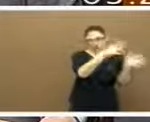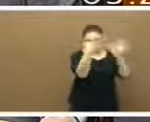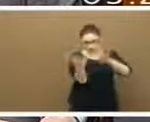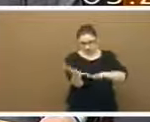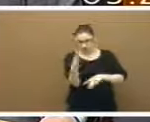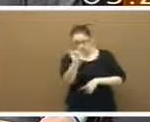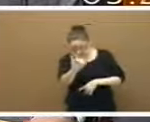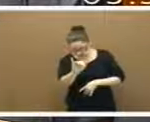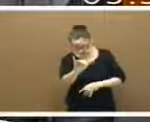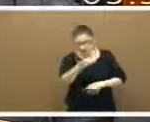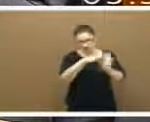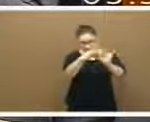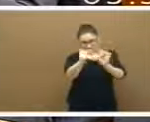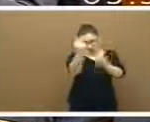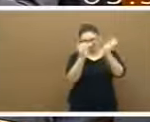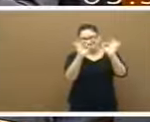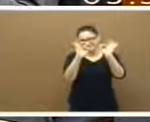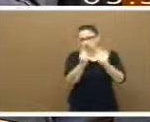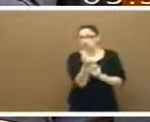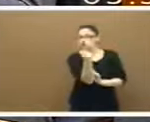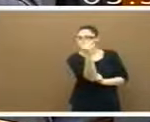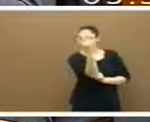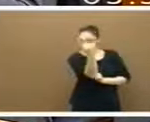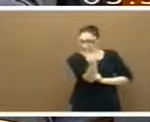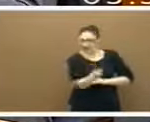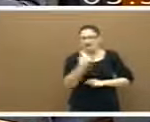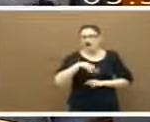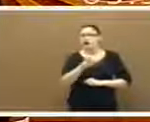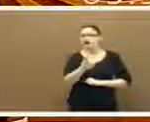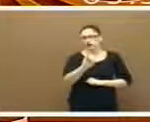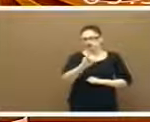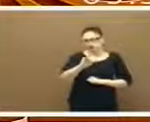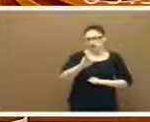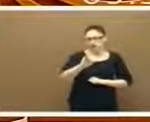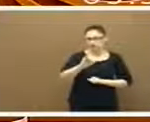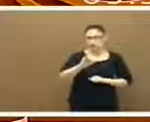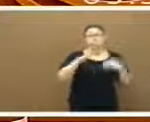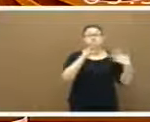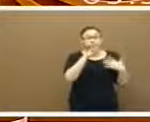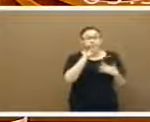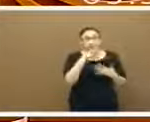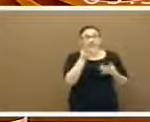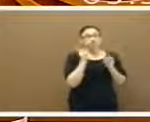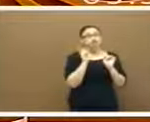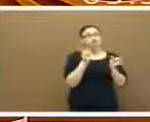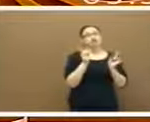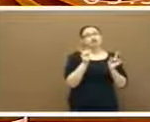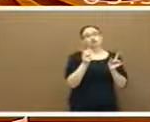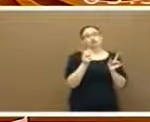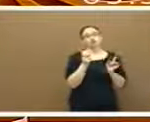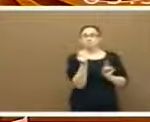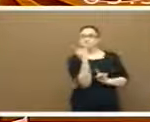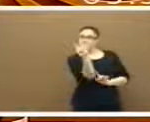la filosofía del presupuesto a la que hacía referencia el portavoz del Partido Socialista, porque no es solamente aparecer las partidas presupuestarias, sino que se puedan